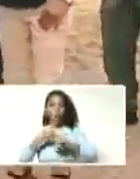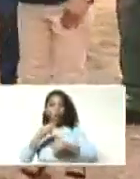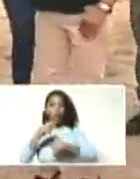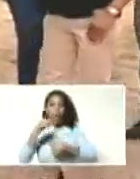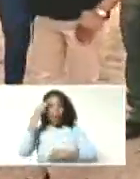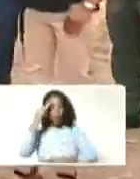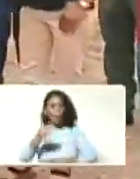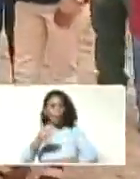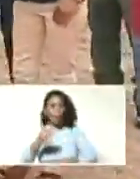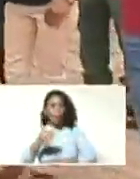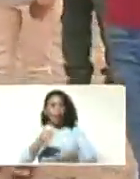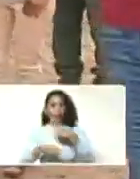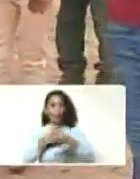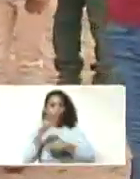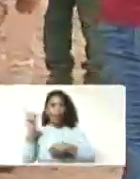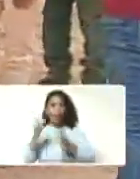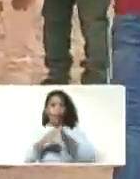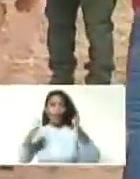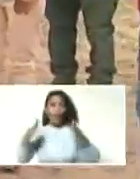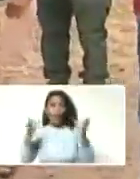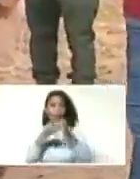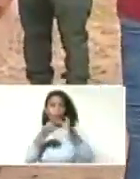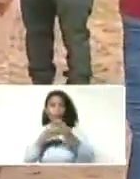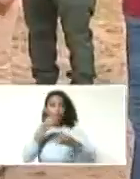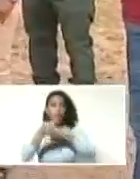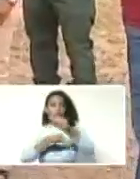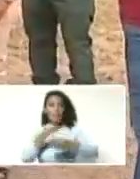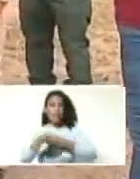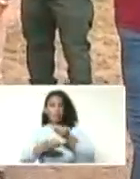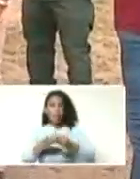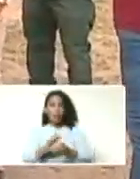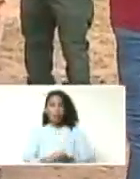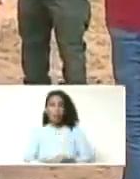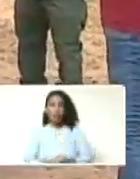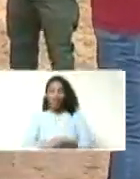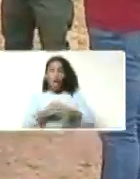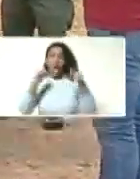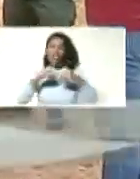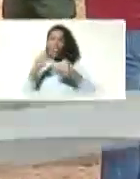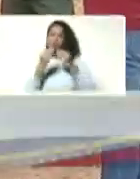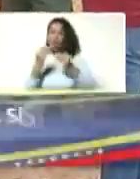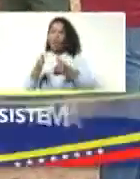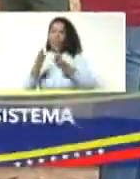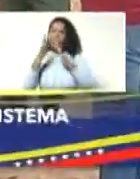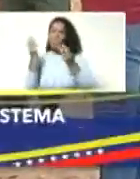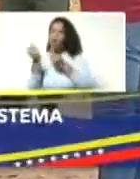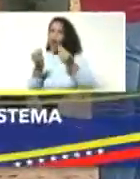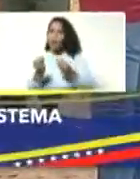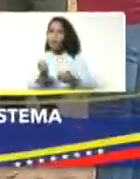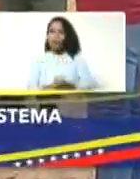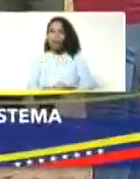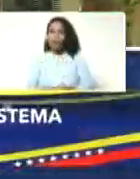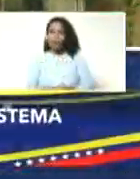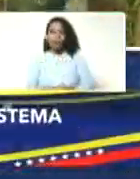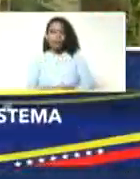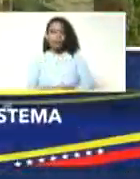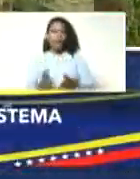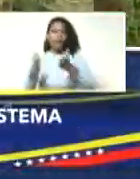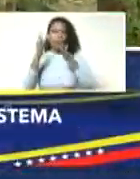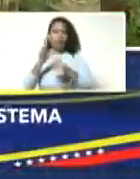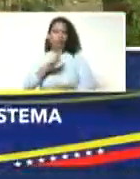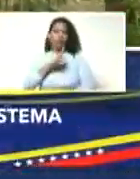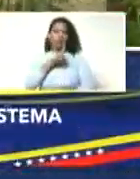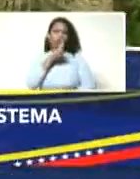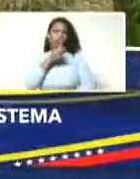Correcto. La conformación de ese gran equipo, realizamos la conformación. ¿Cómo estaba aquí la escuela, el liceo? En condiciones muy deplorables. Acércate